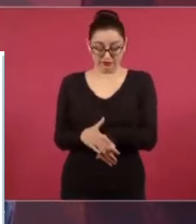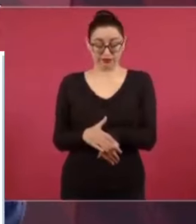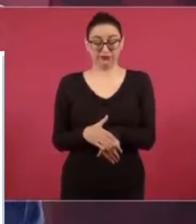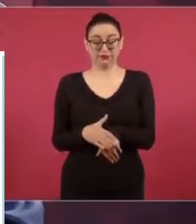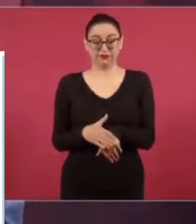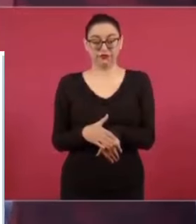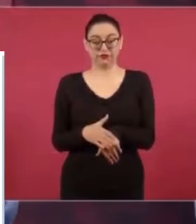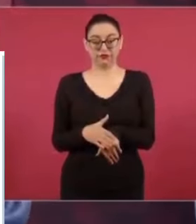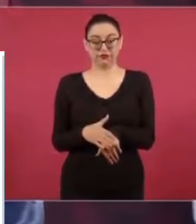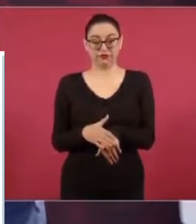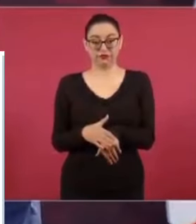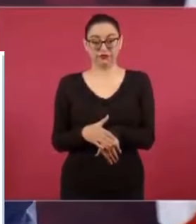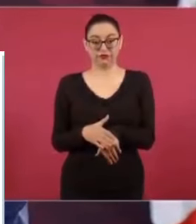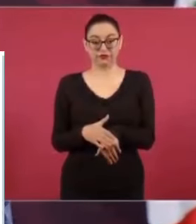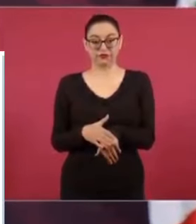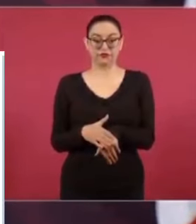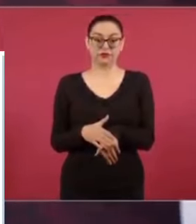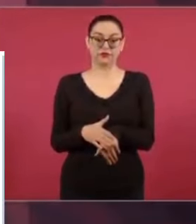ser